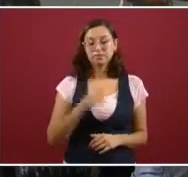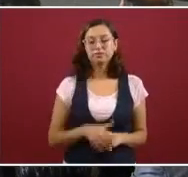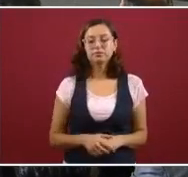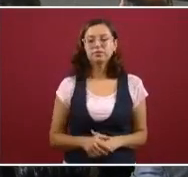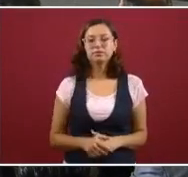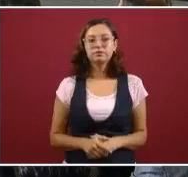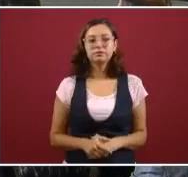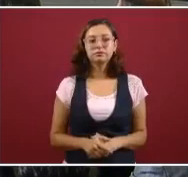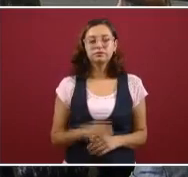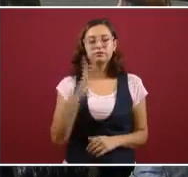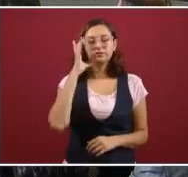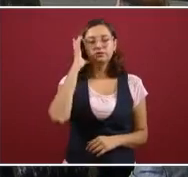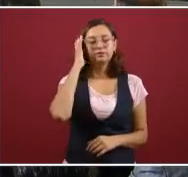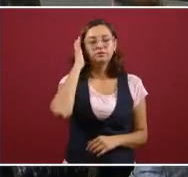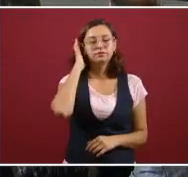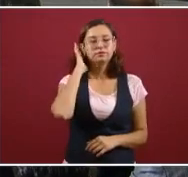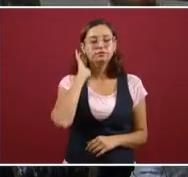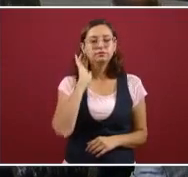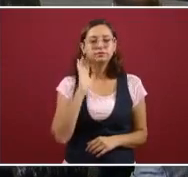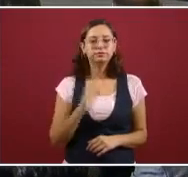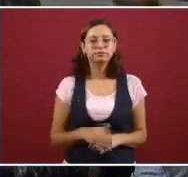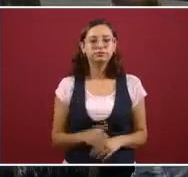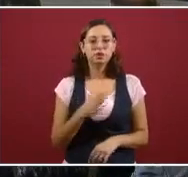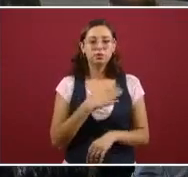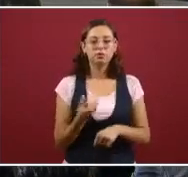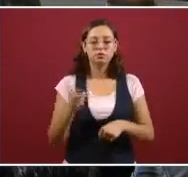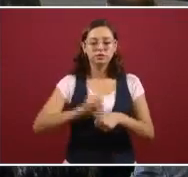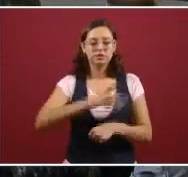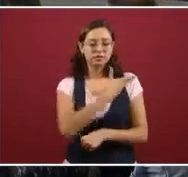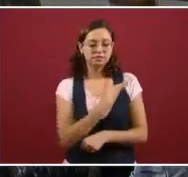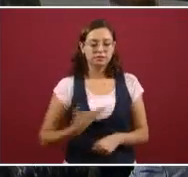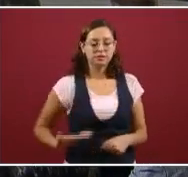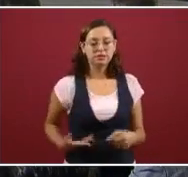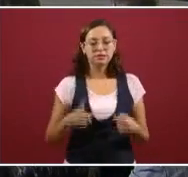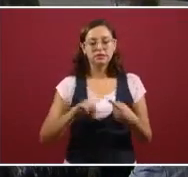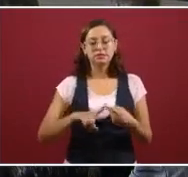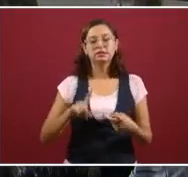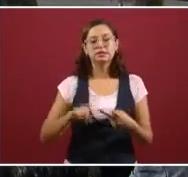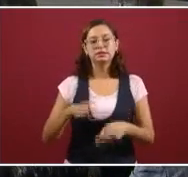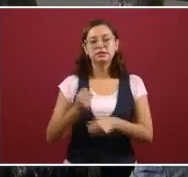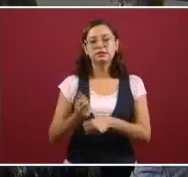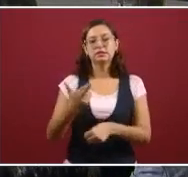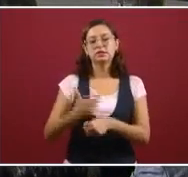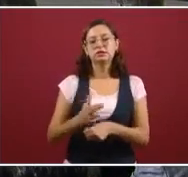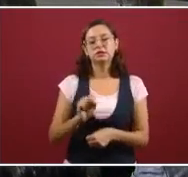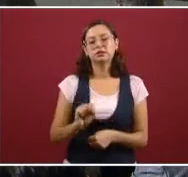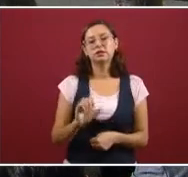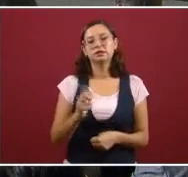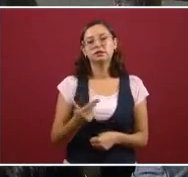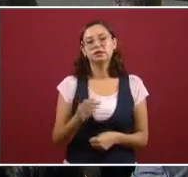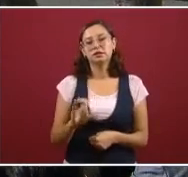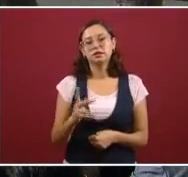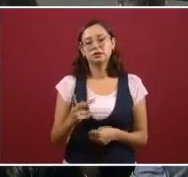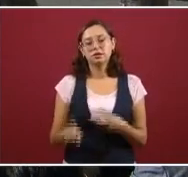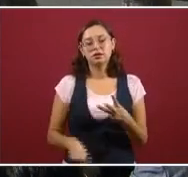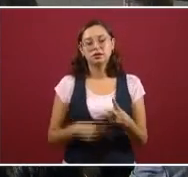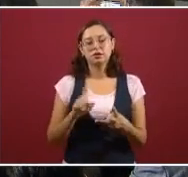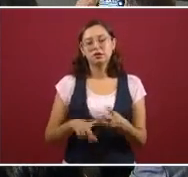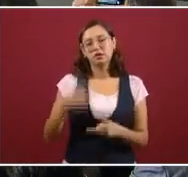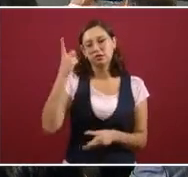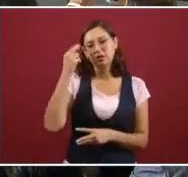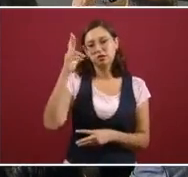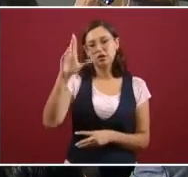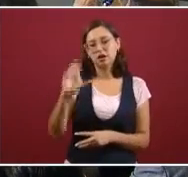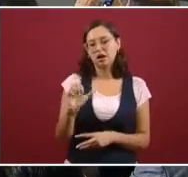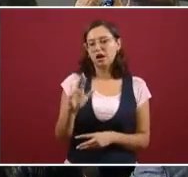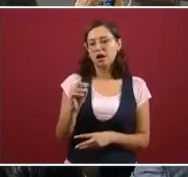Muy buenos días, señor presidente, señor secretario de Hacienda y Crédito Público, al doctor Carlos Noriega Curtis,